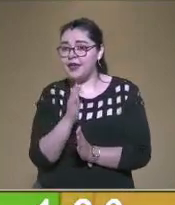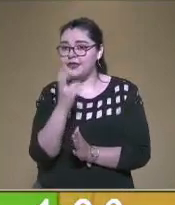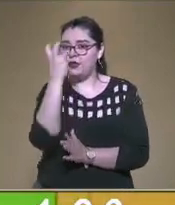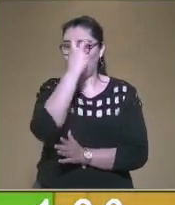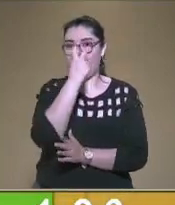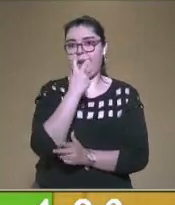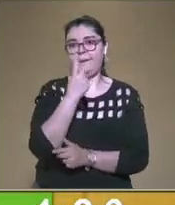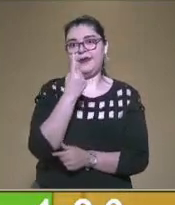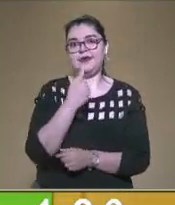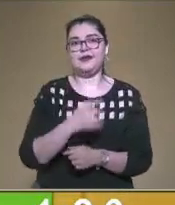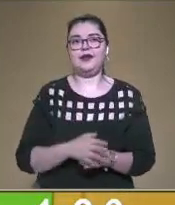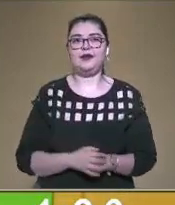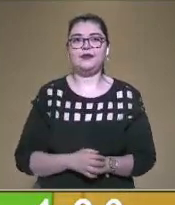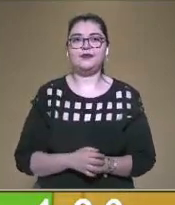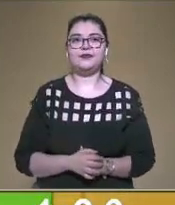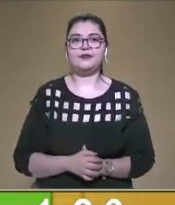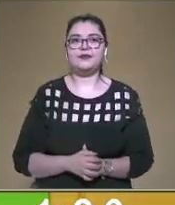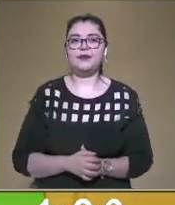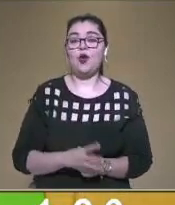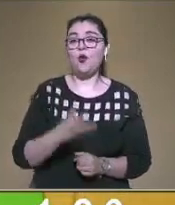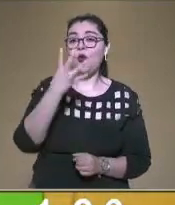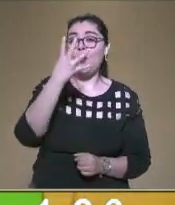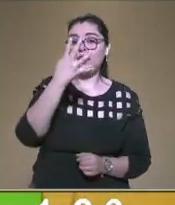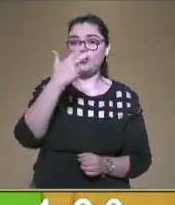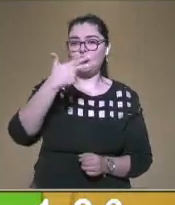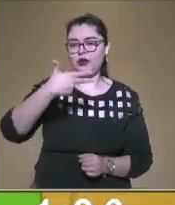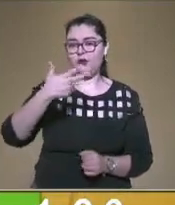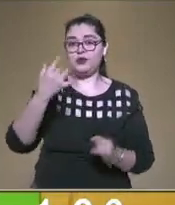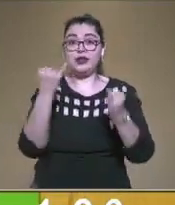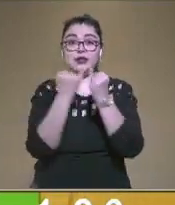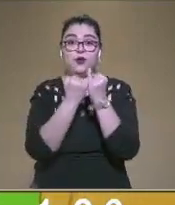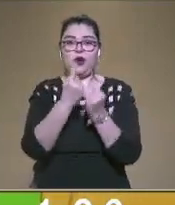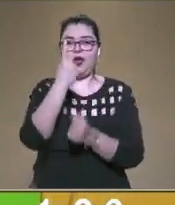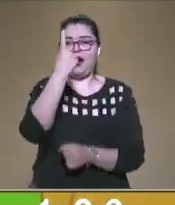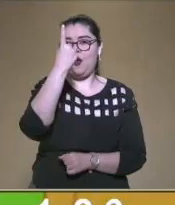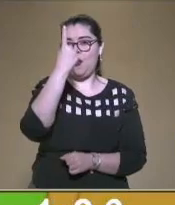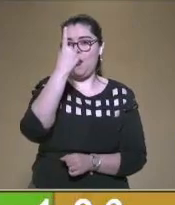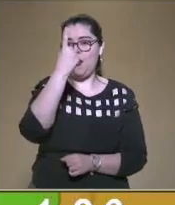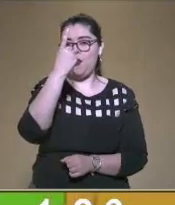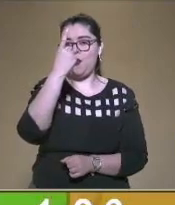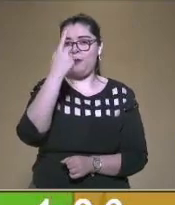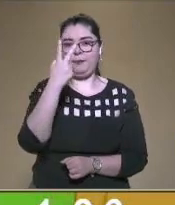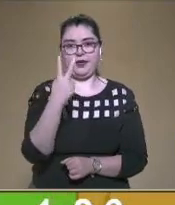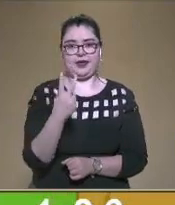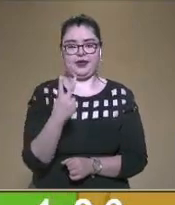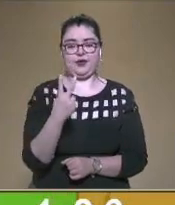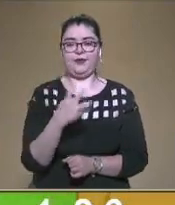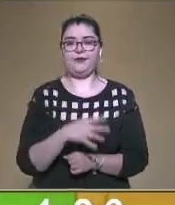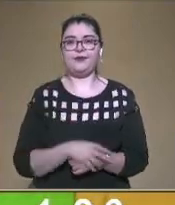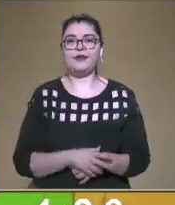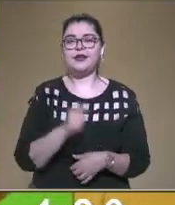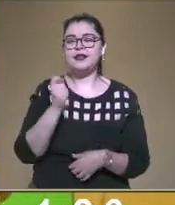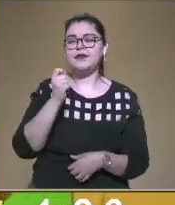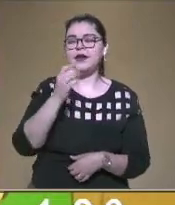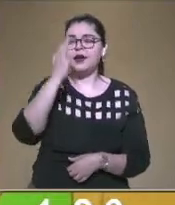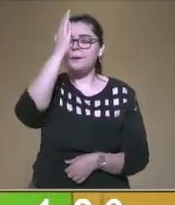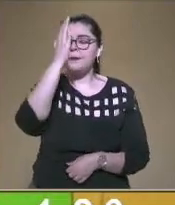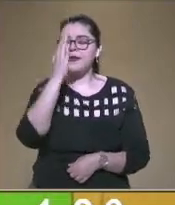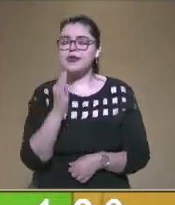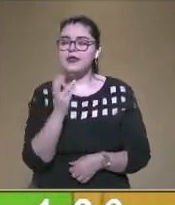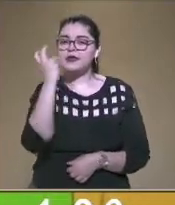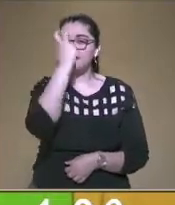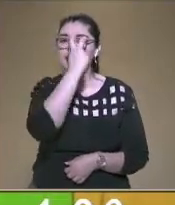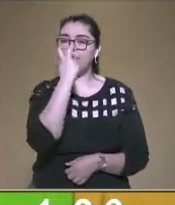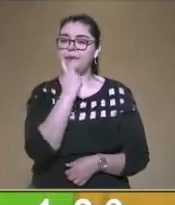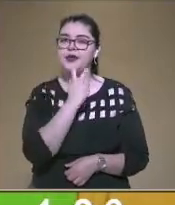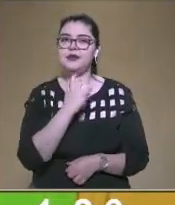mitad. 4/8 es igual a 1/2. Aquí están los 4 pedazos que me tocó, que me